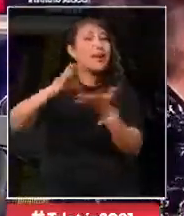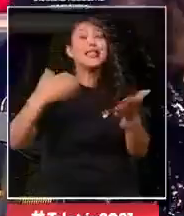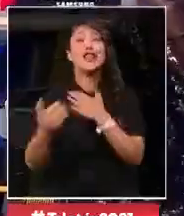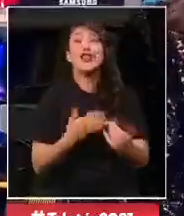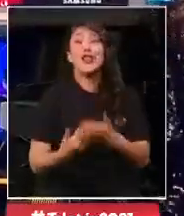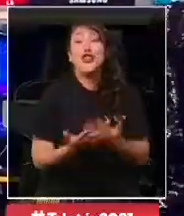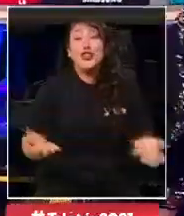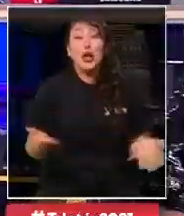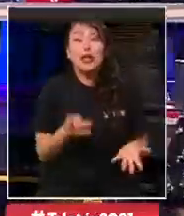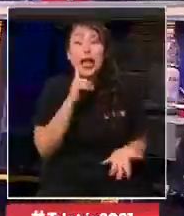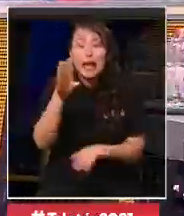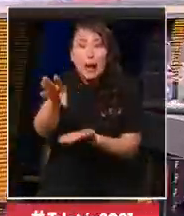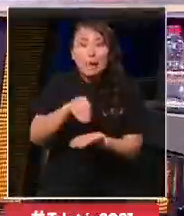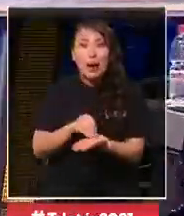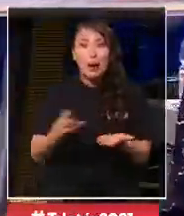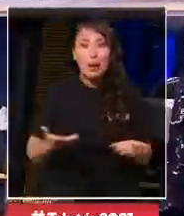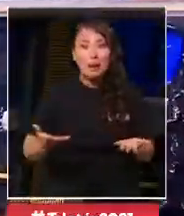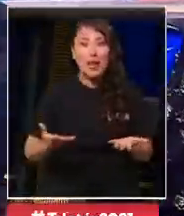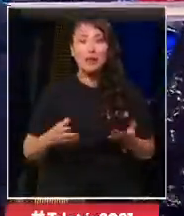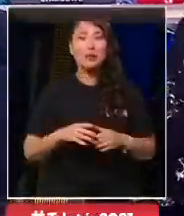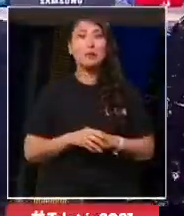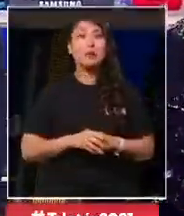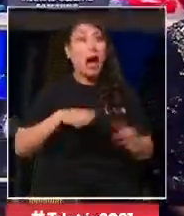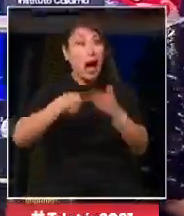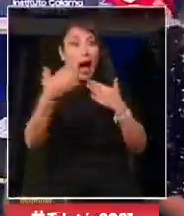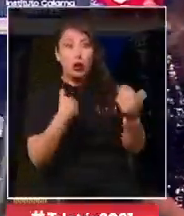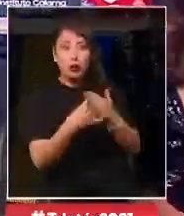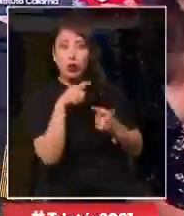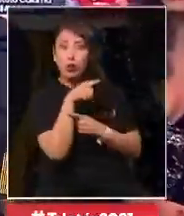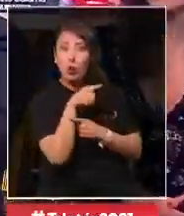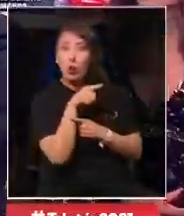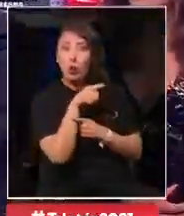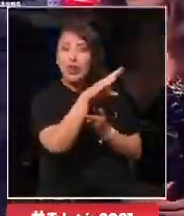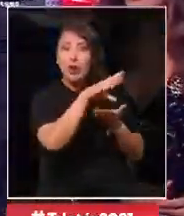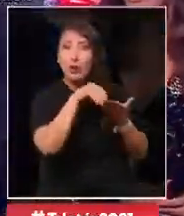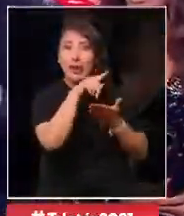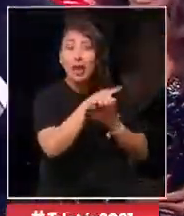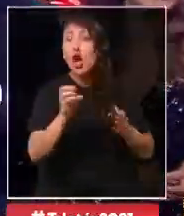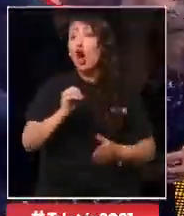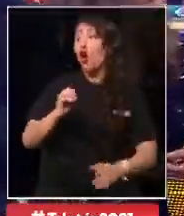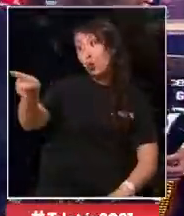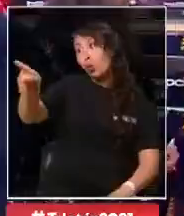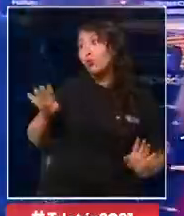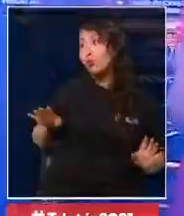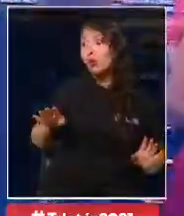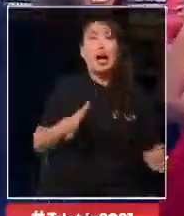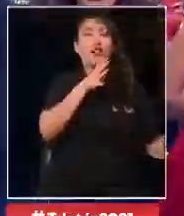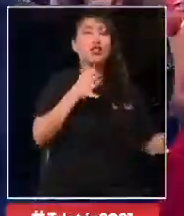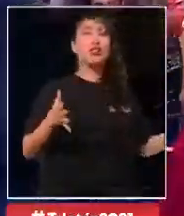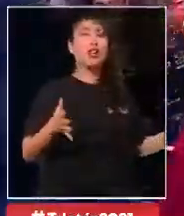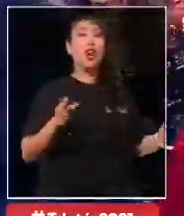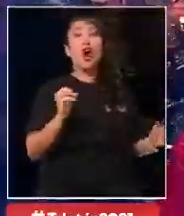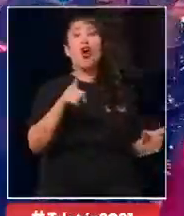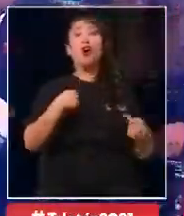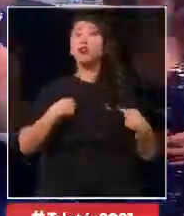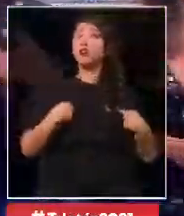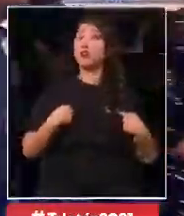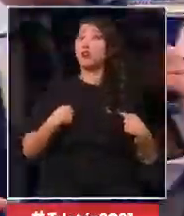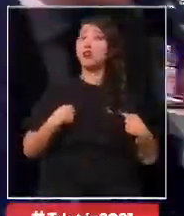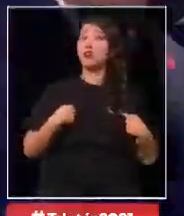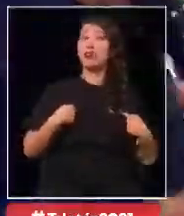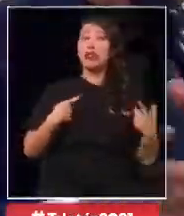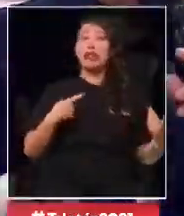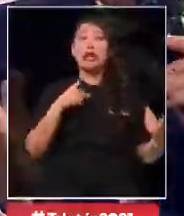dónde será? Pero ¿estás seguro? ¿Serás que tú? ¿O tú? Está ¡no aquí. Sé! ¿O tú? ¿O yo? ¿O la